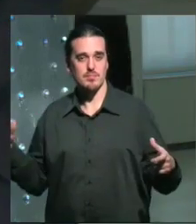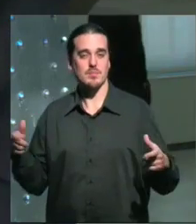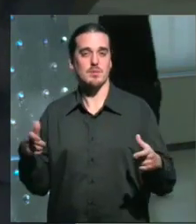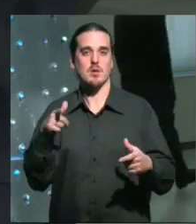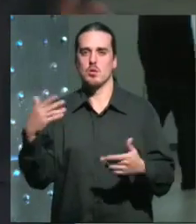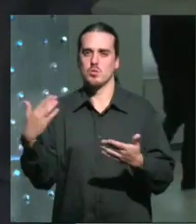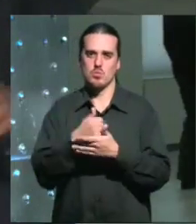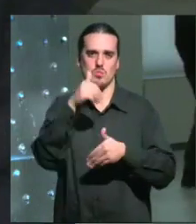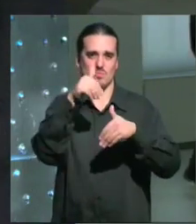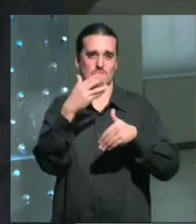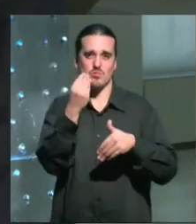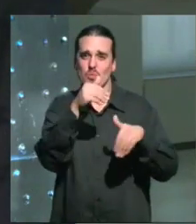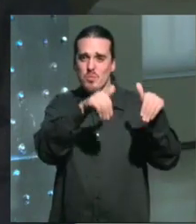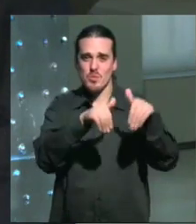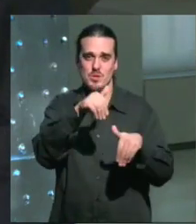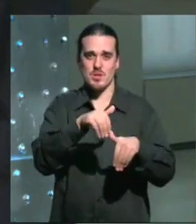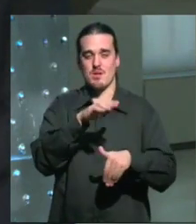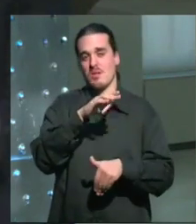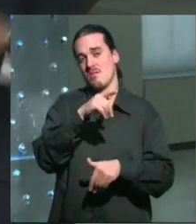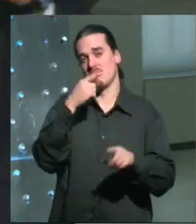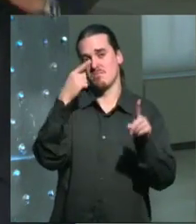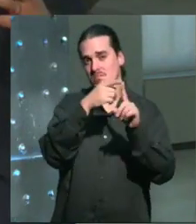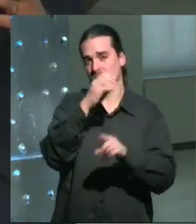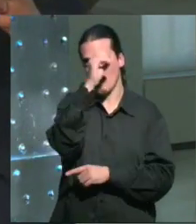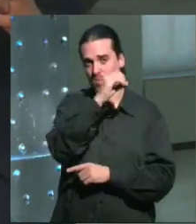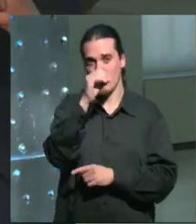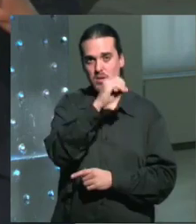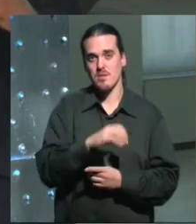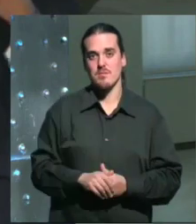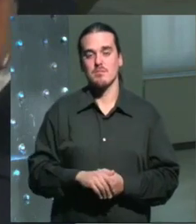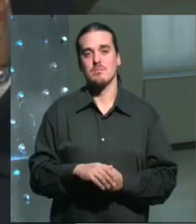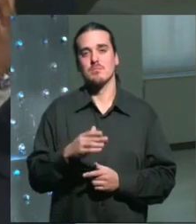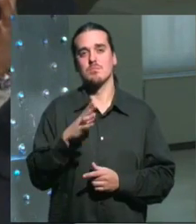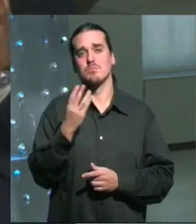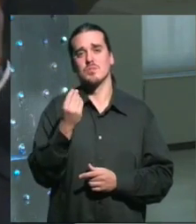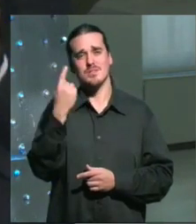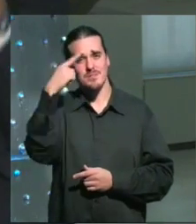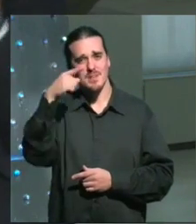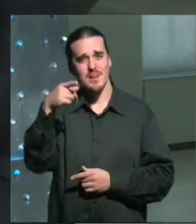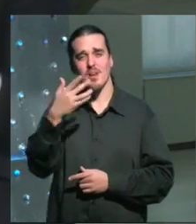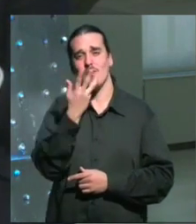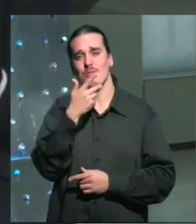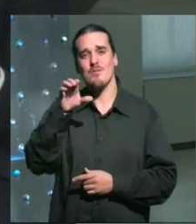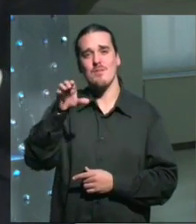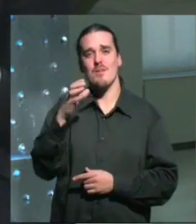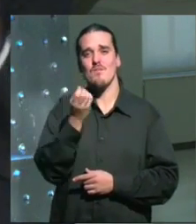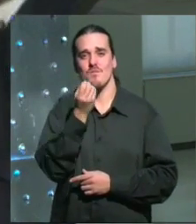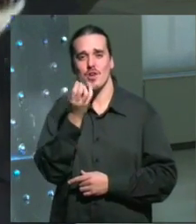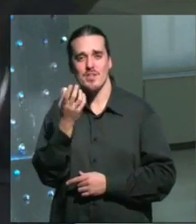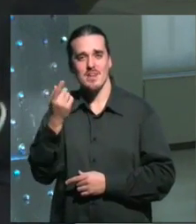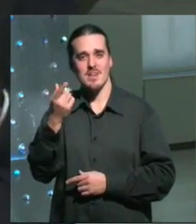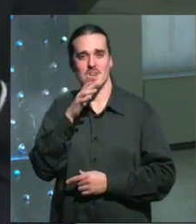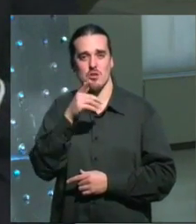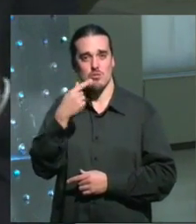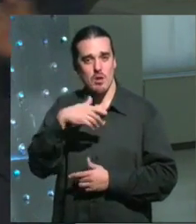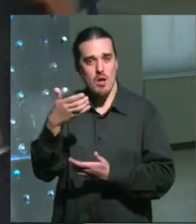El mejor resultado en la historia de Estados Unidos en el voto hispano. Aquellos que conocéis la idiosincrasia de lo que es Florida. Ganamos Florida. Ganamos el voto